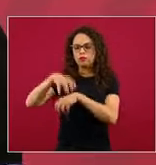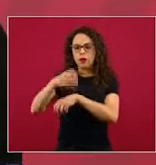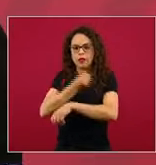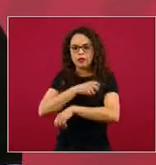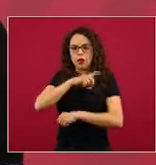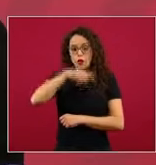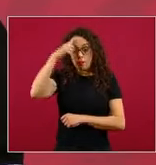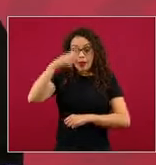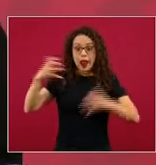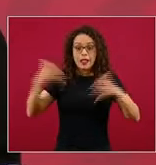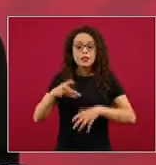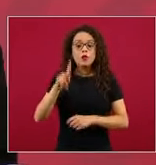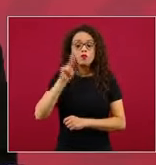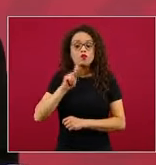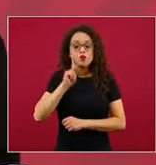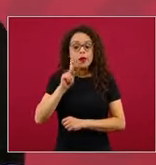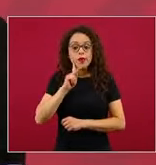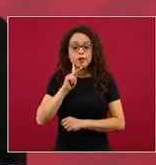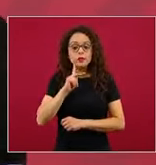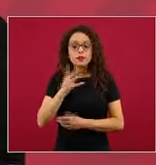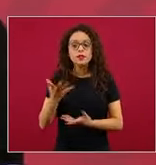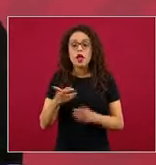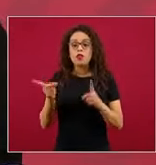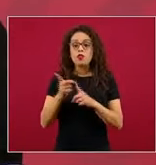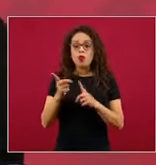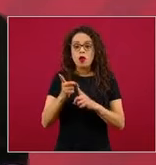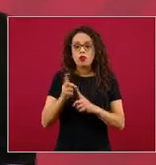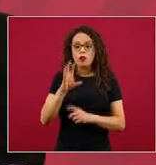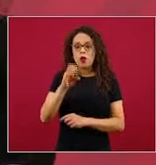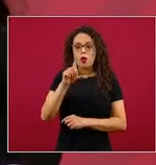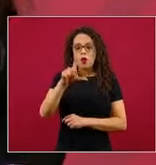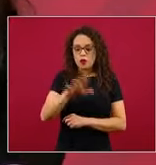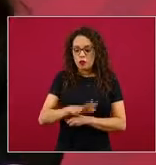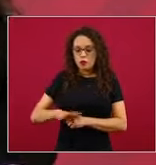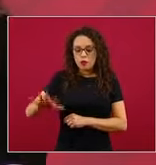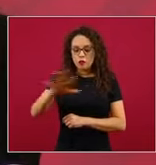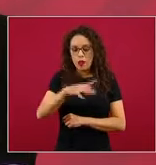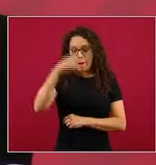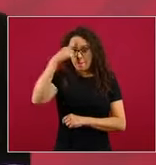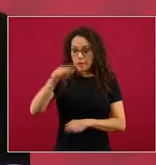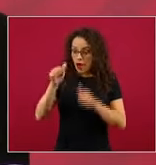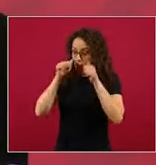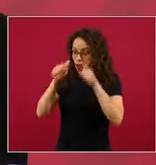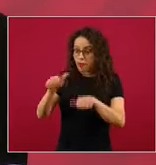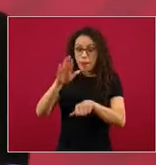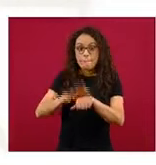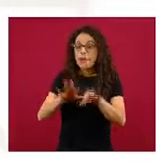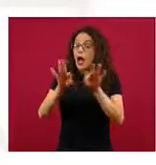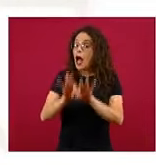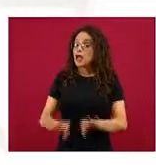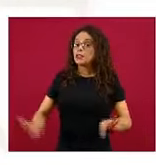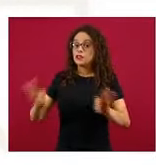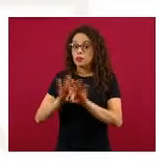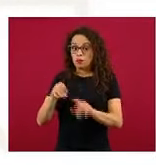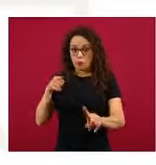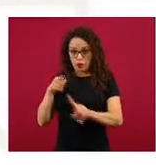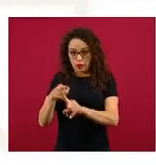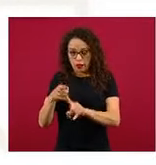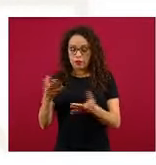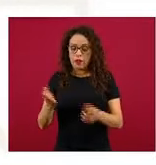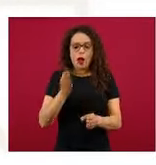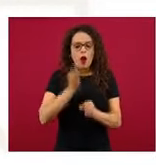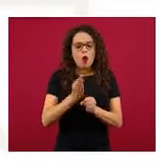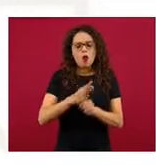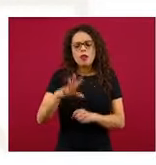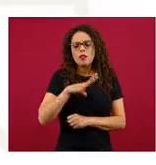extremando acciones en las colonias de atención prioritaria. Es importante mencionar que al día de hoy contamos